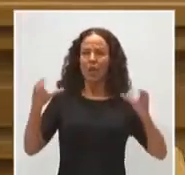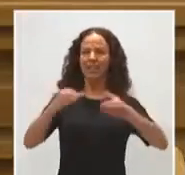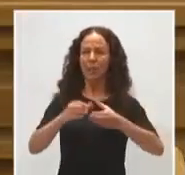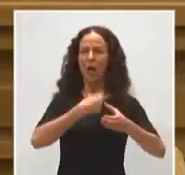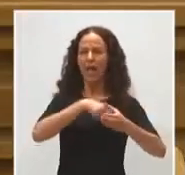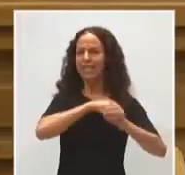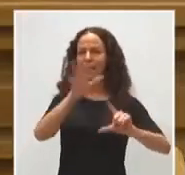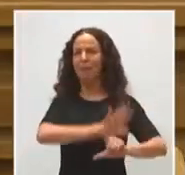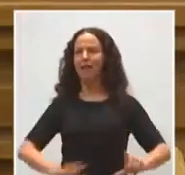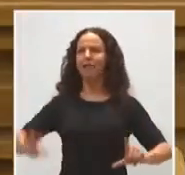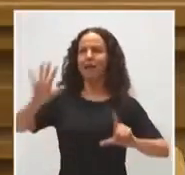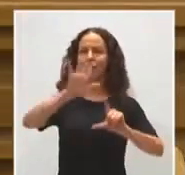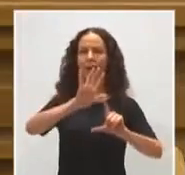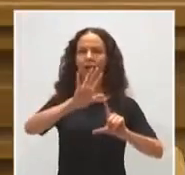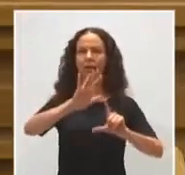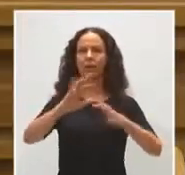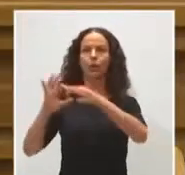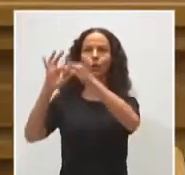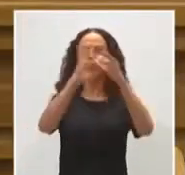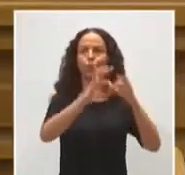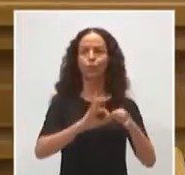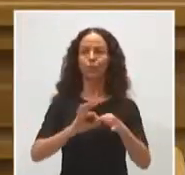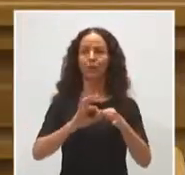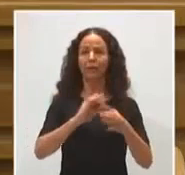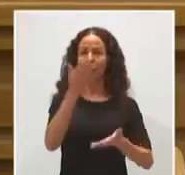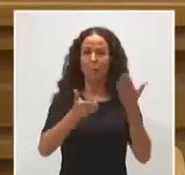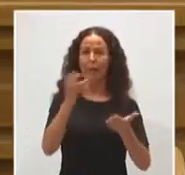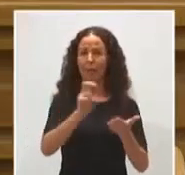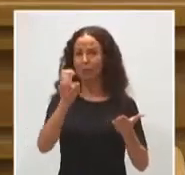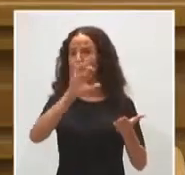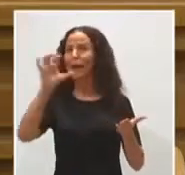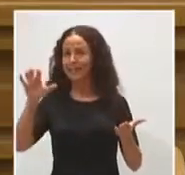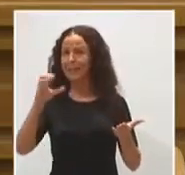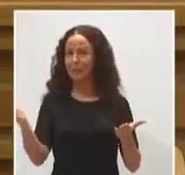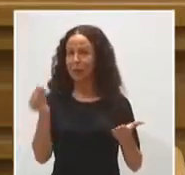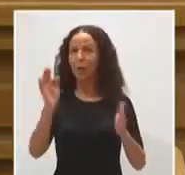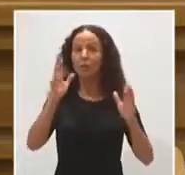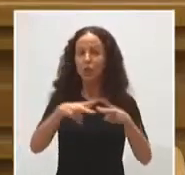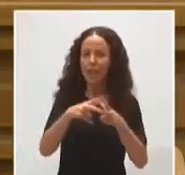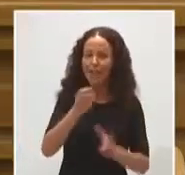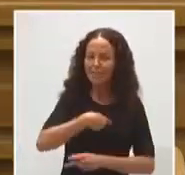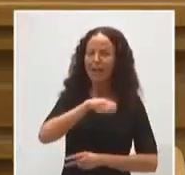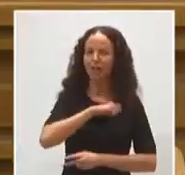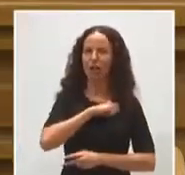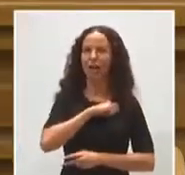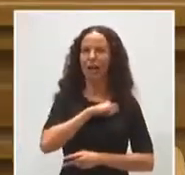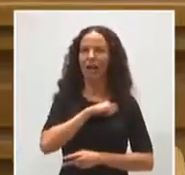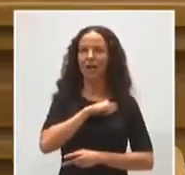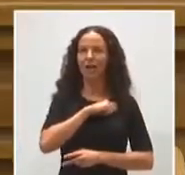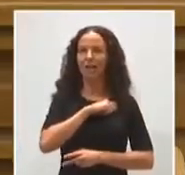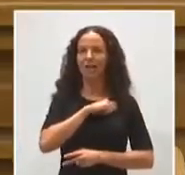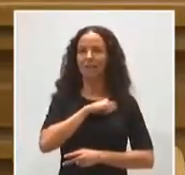afrontado yo creo que mucho mejor que otros países pero ha afrontado la sociedad española como ahora sin duda